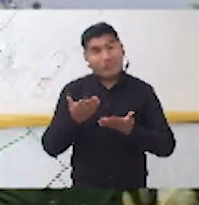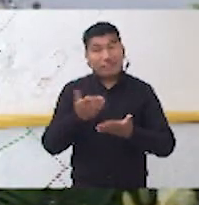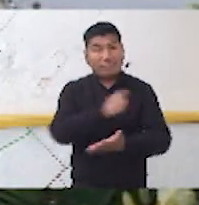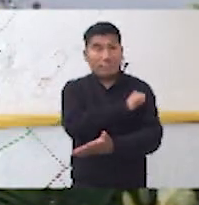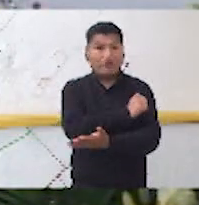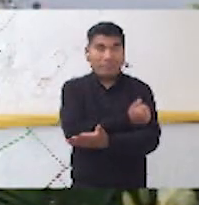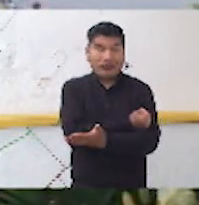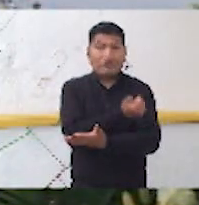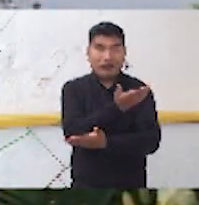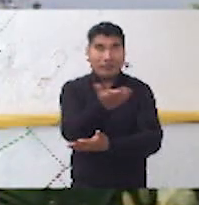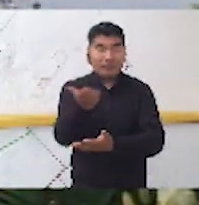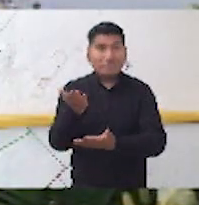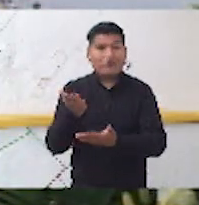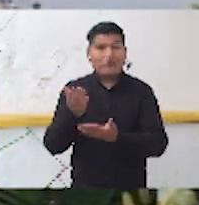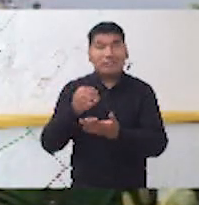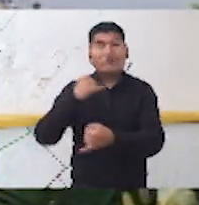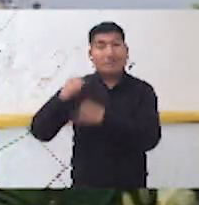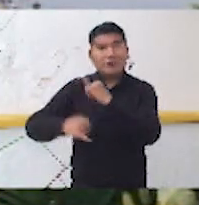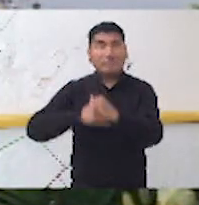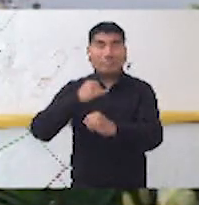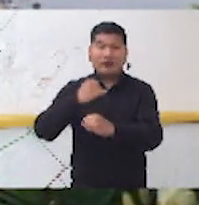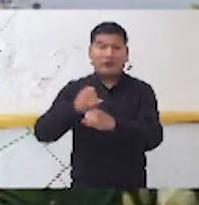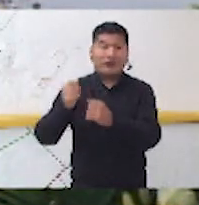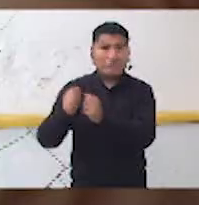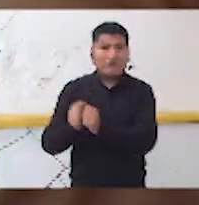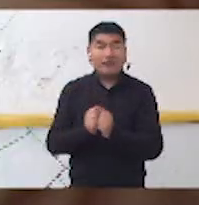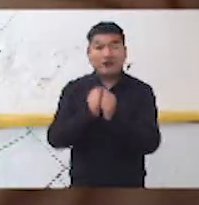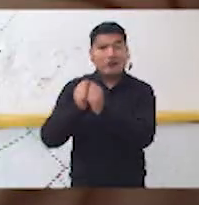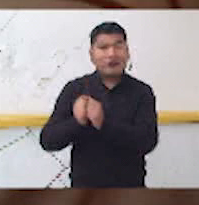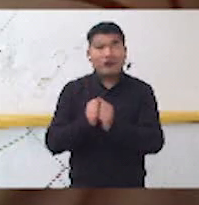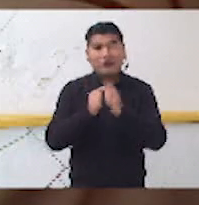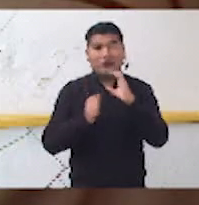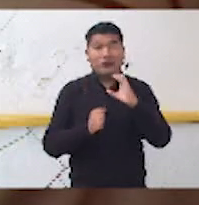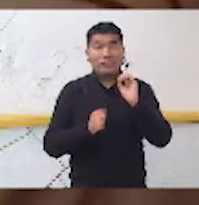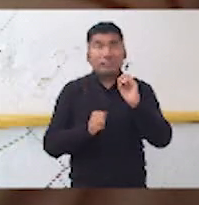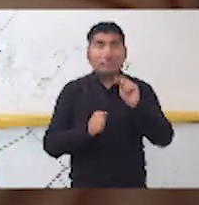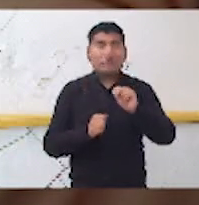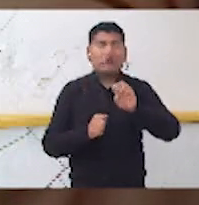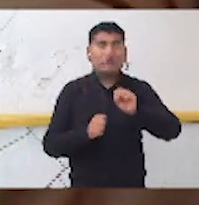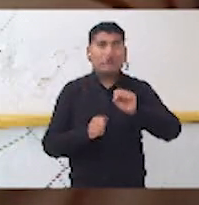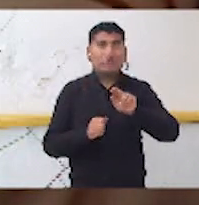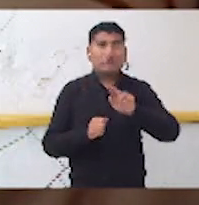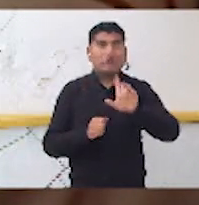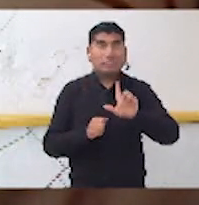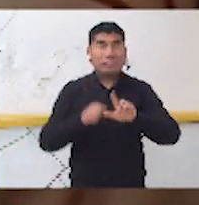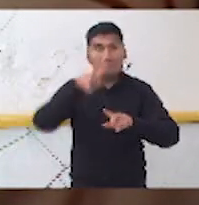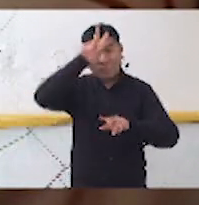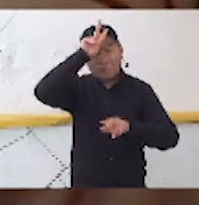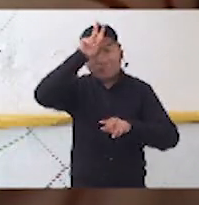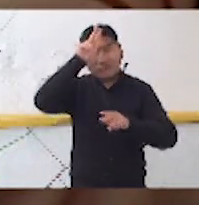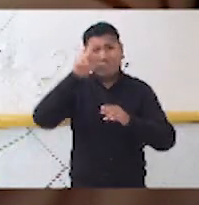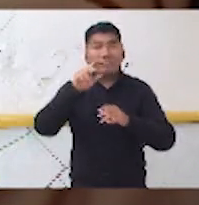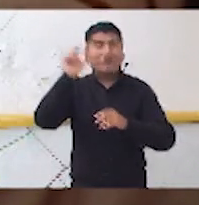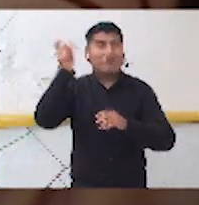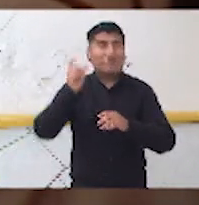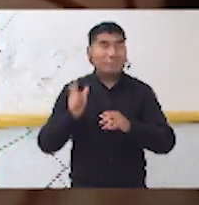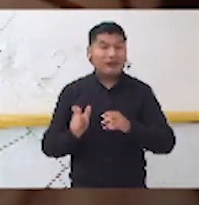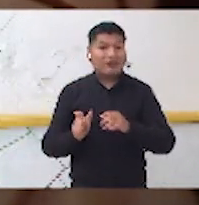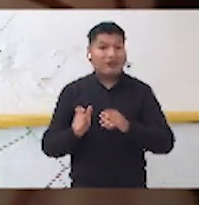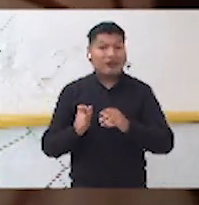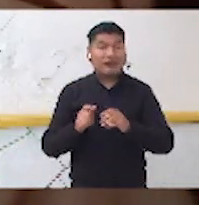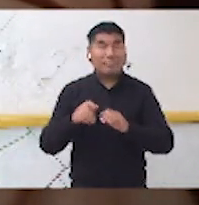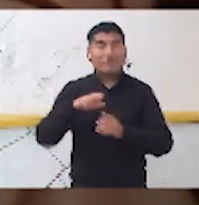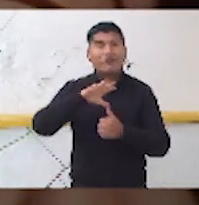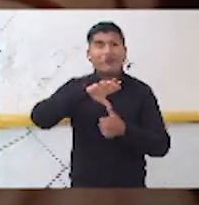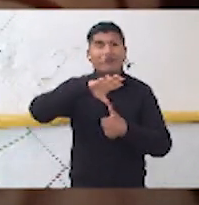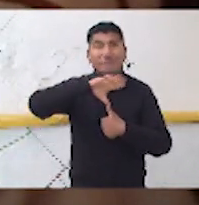autoridades internacionales que nos acompañan, el cónsul de Perú y el embajador de Italia, y a las